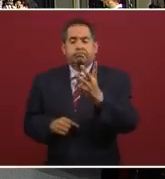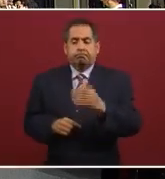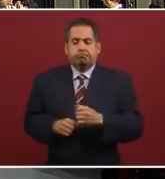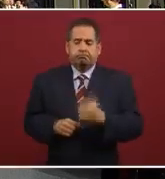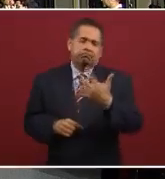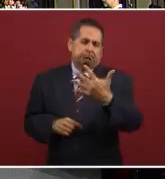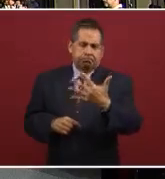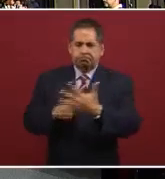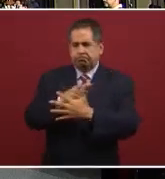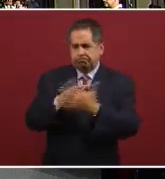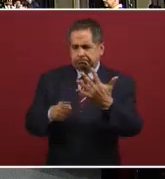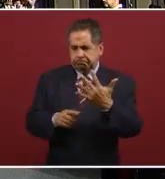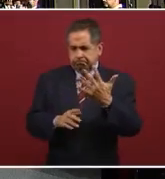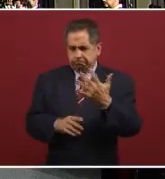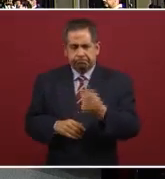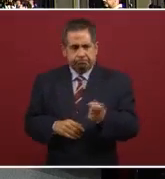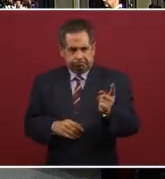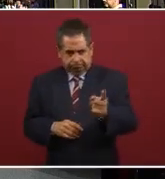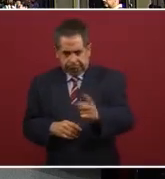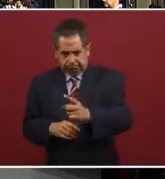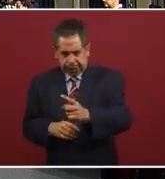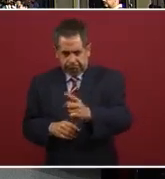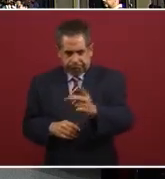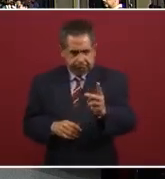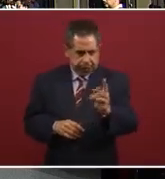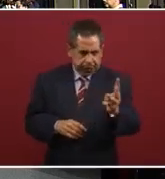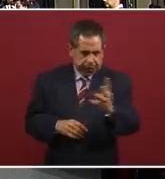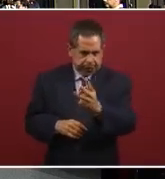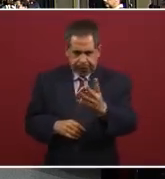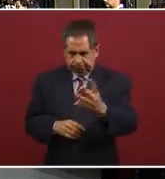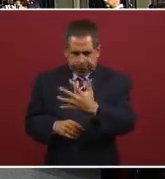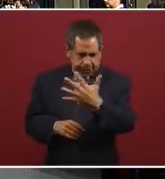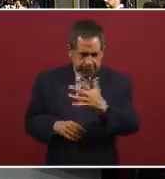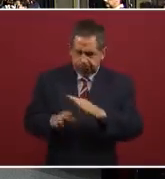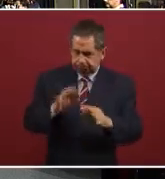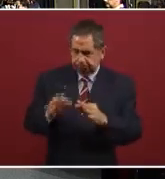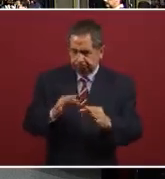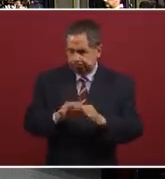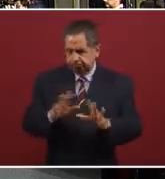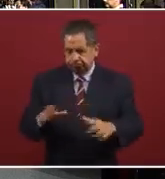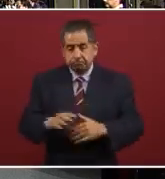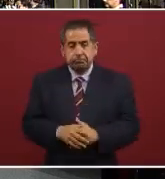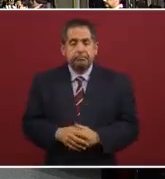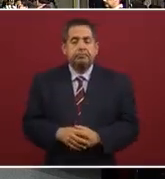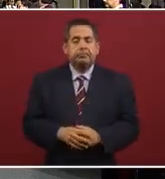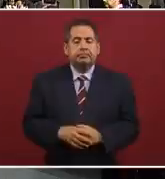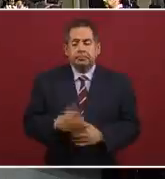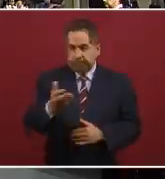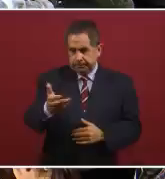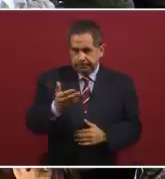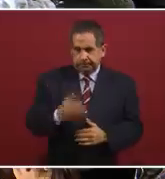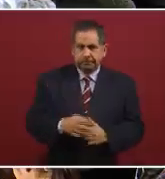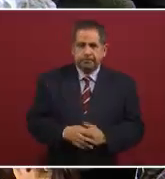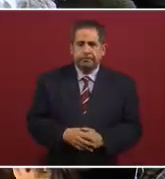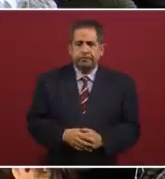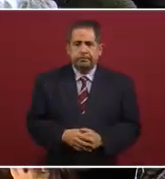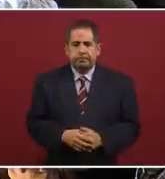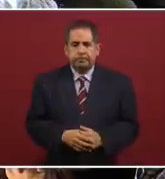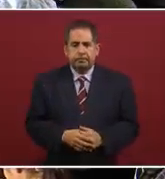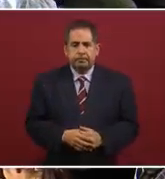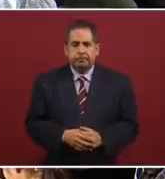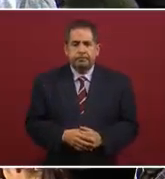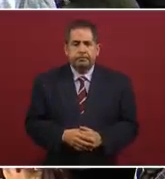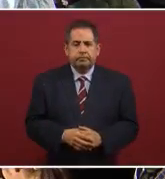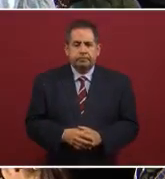Bueno, 5. Ahí está. 1, 2, 3, 4, 5. Sara, adelante. ¿Sí? ¿Tú?